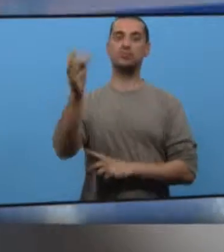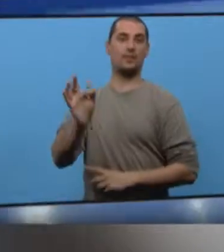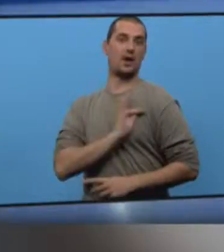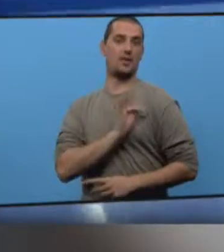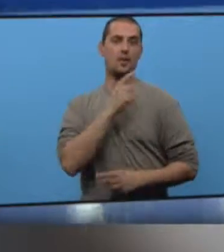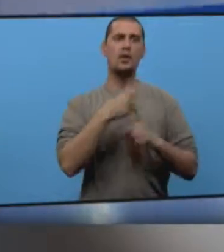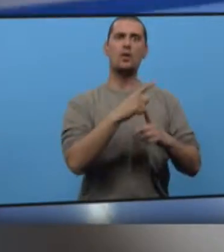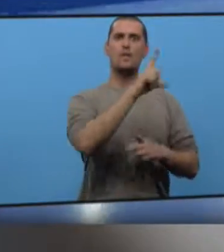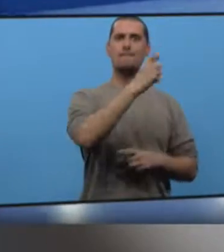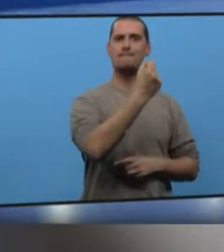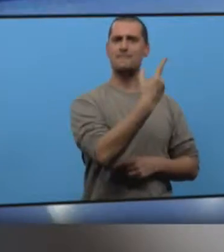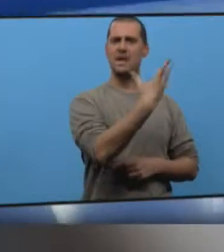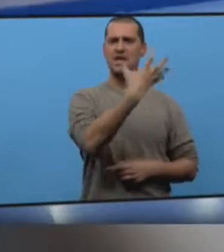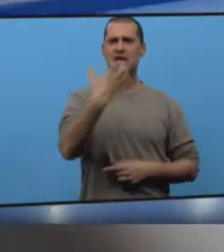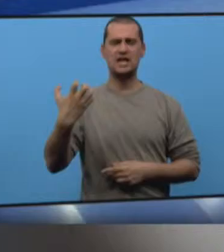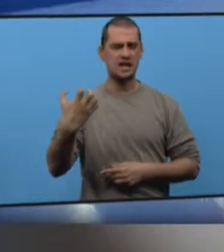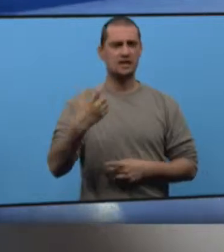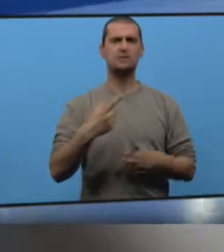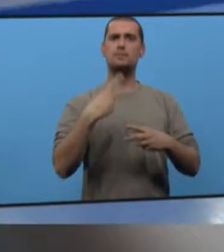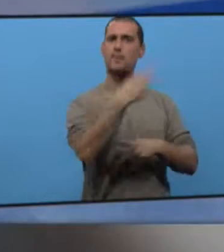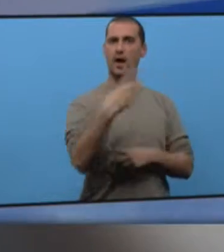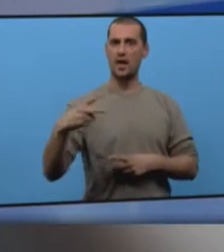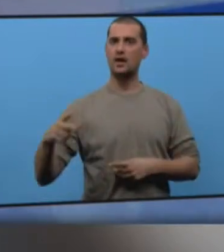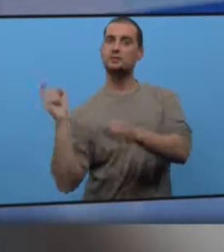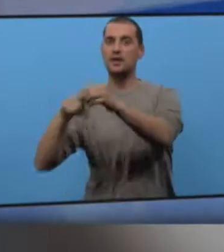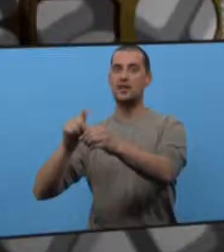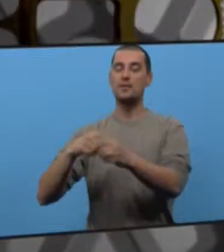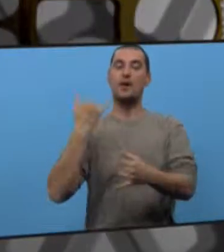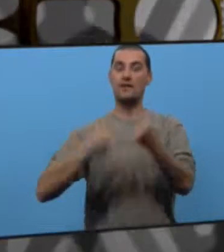de selección entre 1.500 parellas de toda Europa.